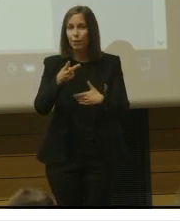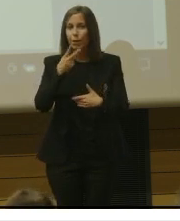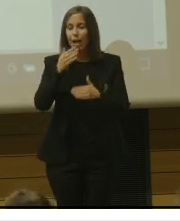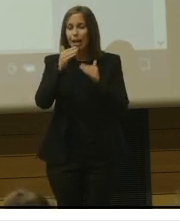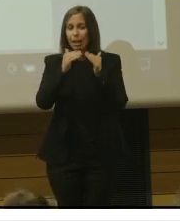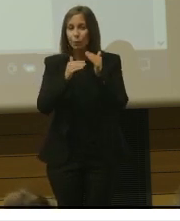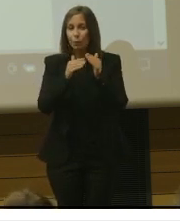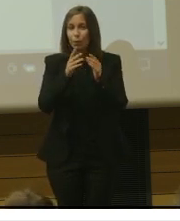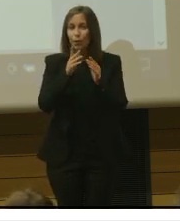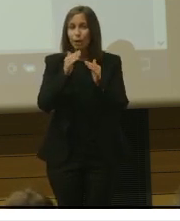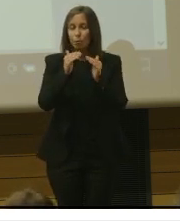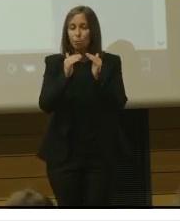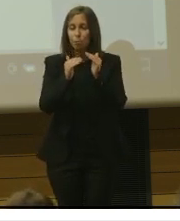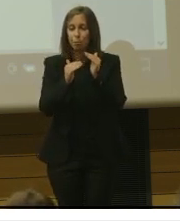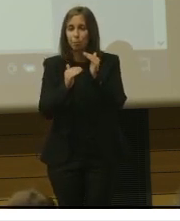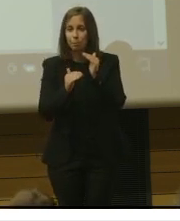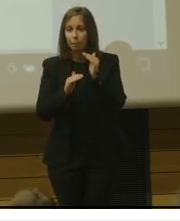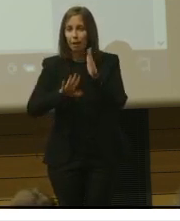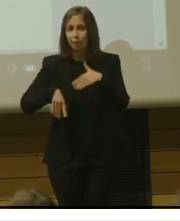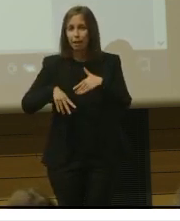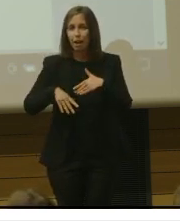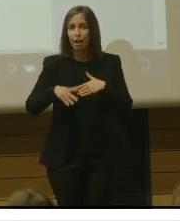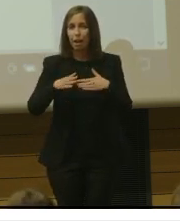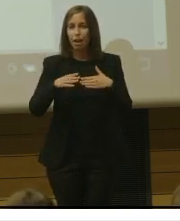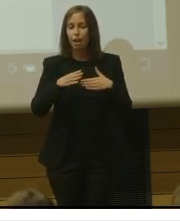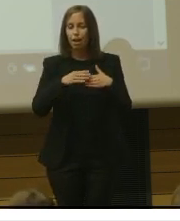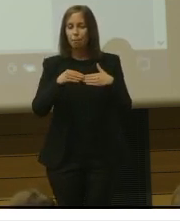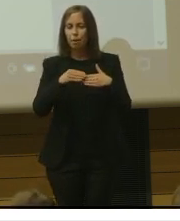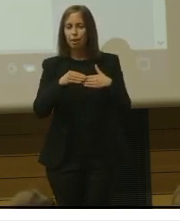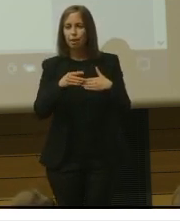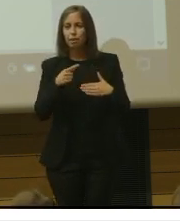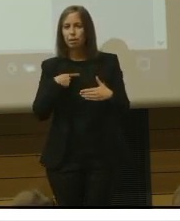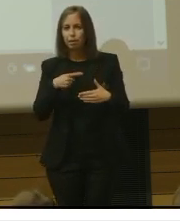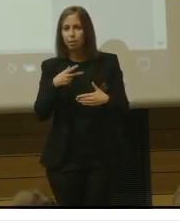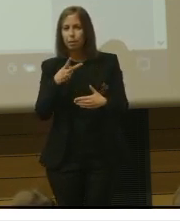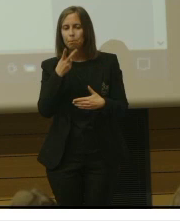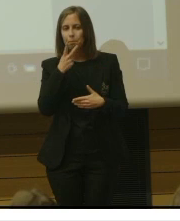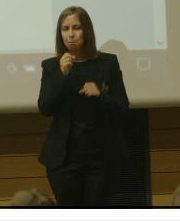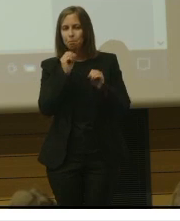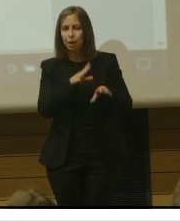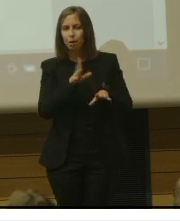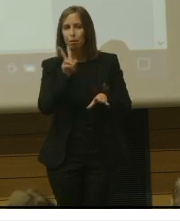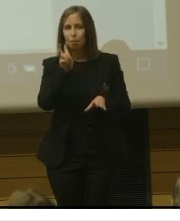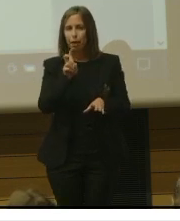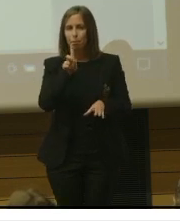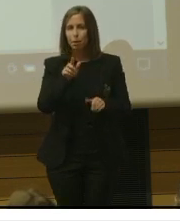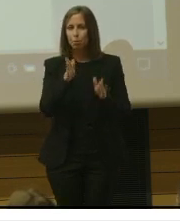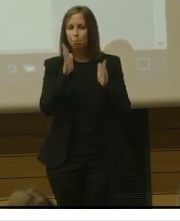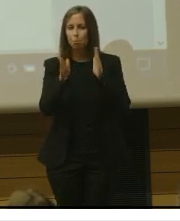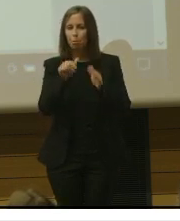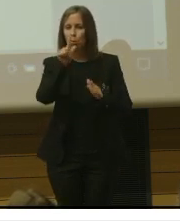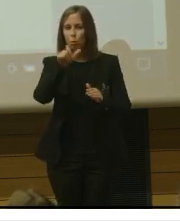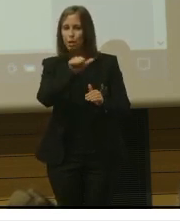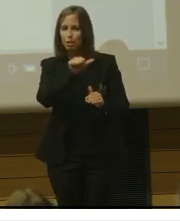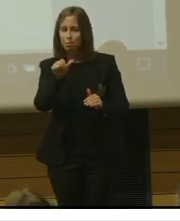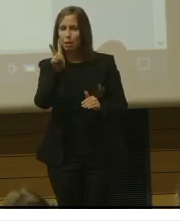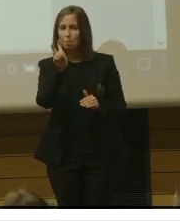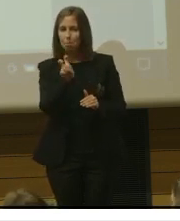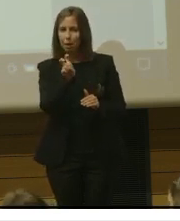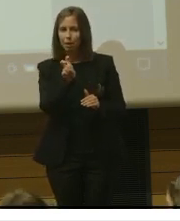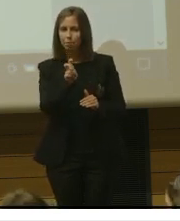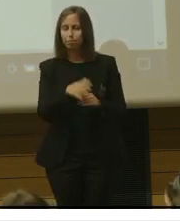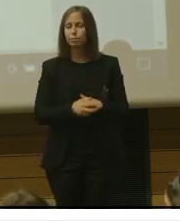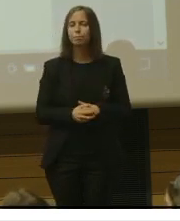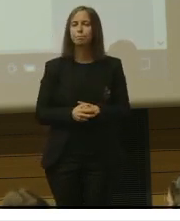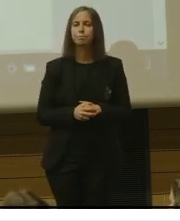al paciente, ¿no? Le hace sentirse más seguro, porque es como si lo voy a dejar, pero bueno, tengo un margen de unas semanas, ¿no? Pero por supuesto siempre animamos a que lo dejen pues, cuanto antes,